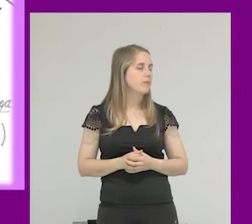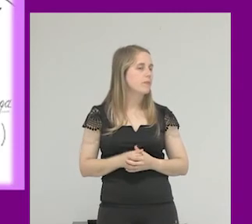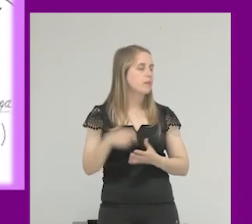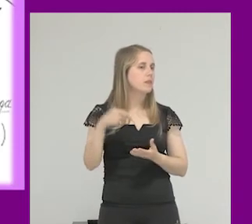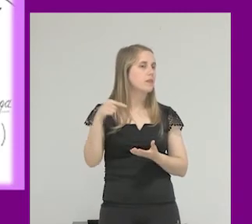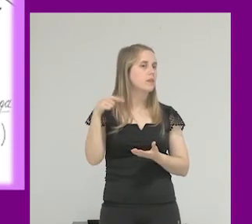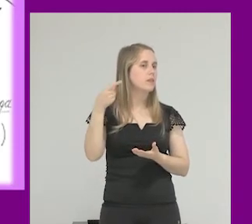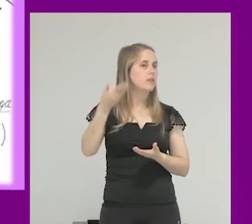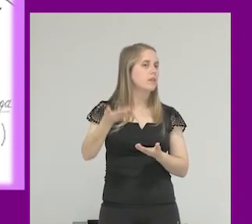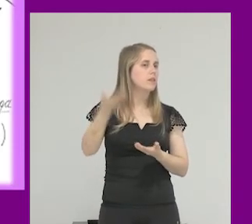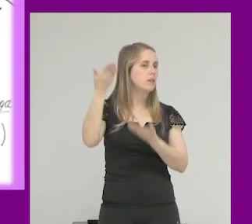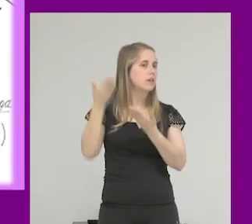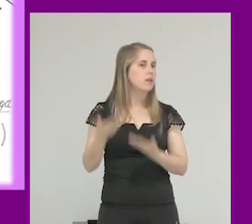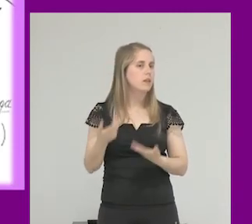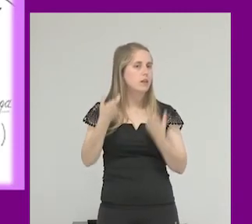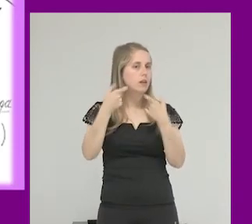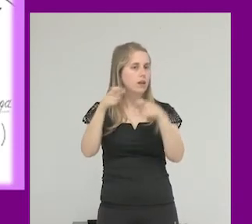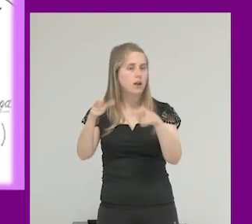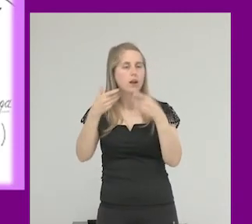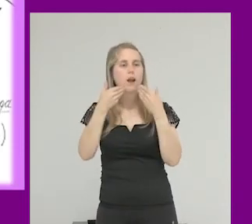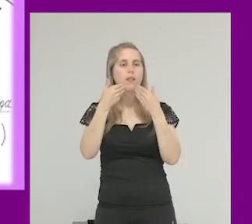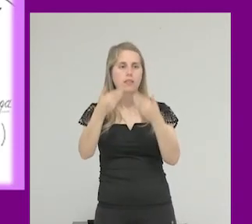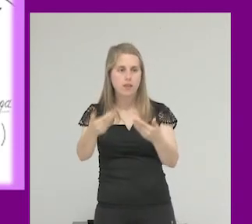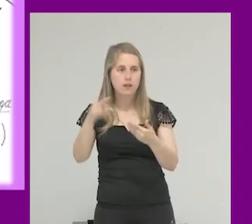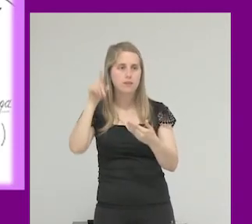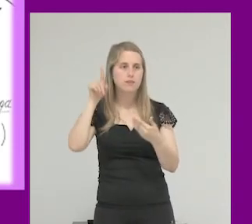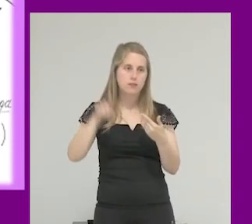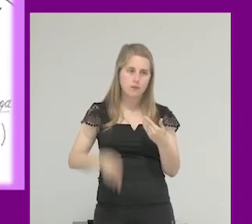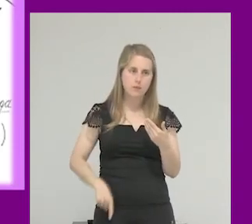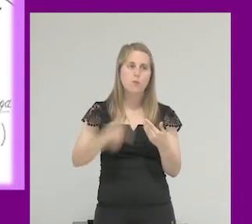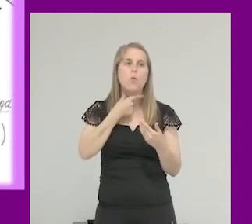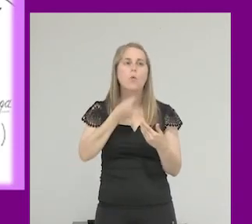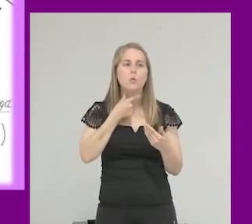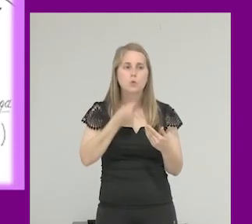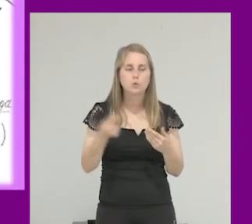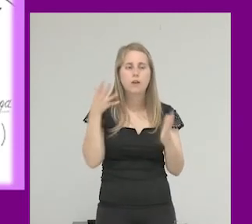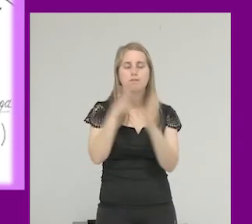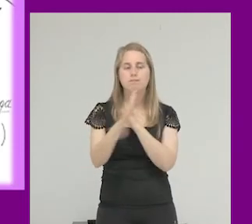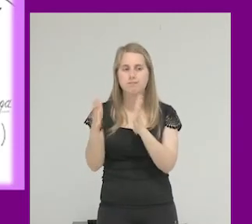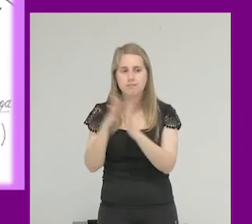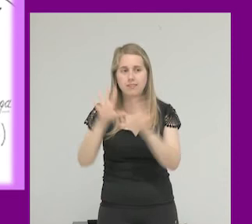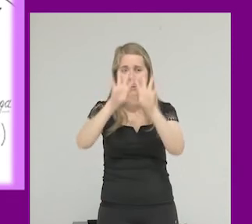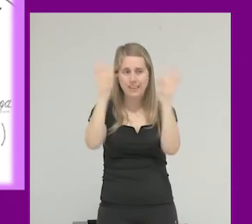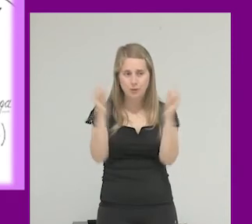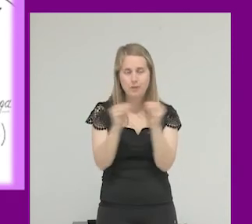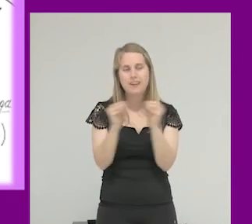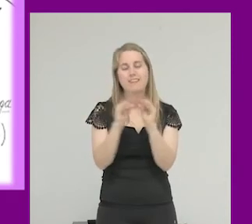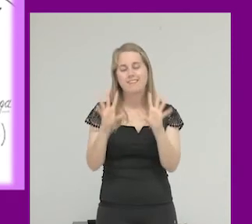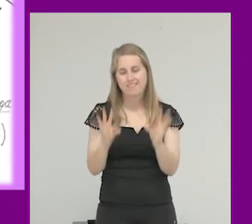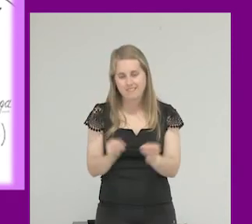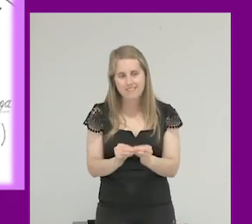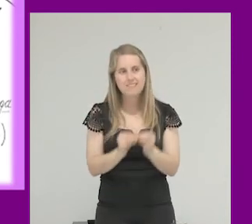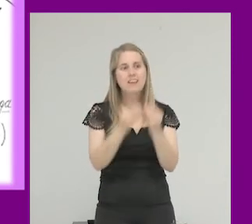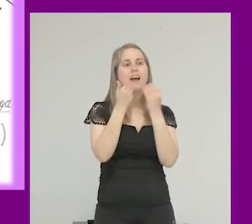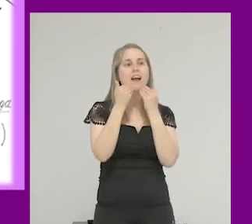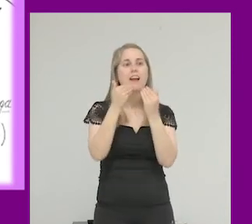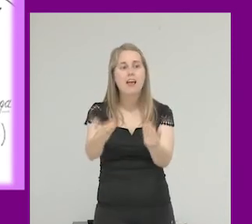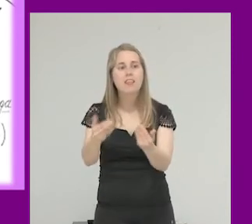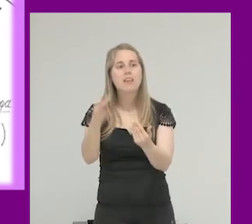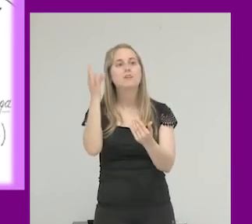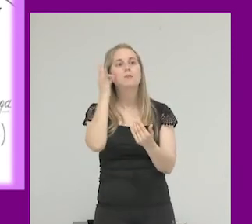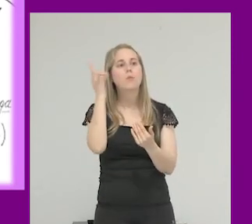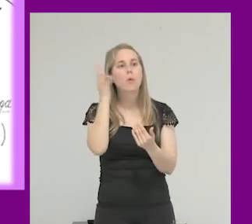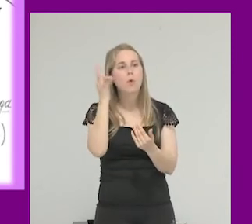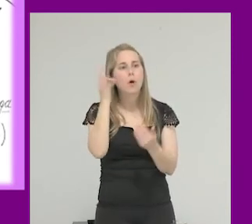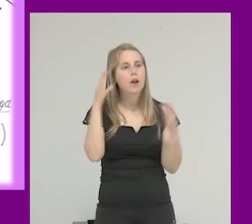Este es el apartado de cualquier investigación que más me gusta escribir. Por resumirlas, quiero agradecer a las mujeres del Grupo